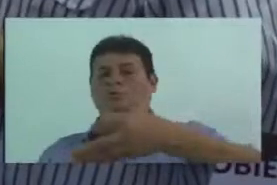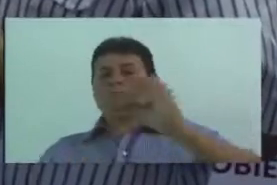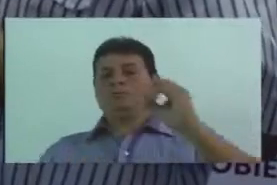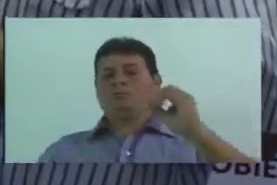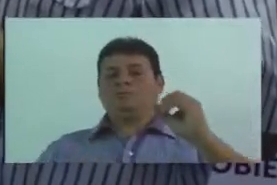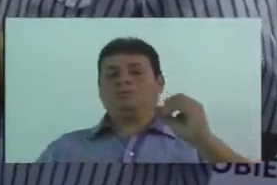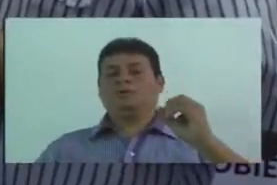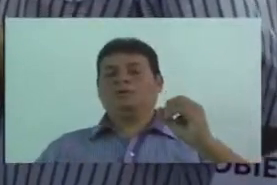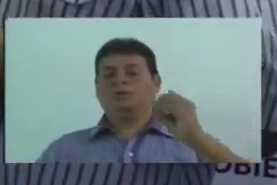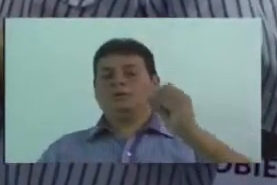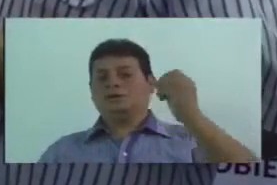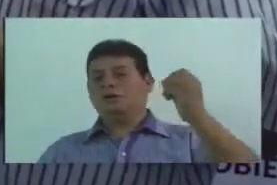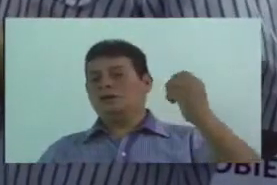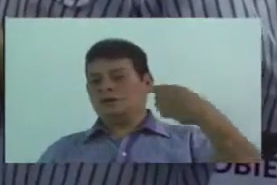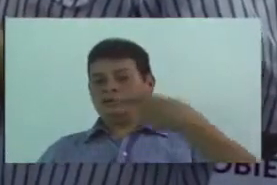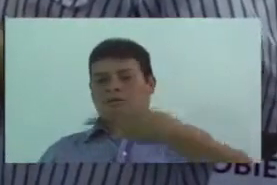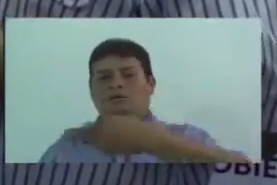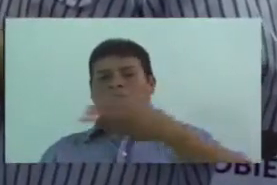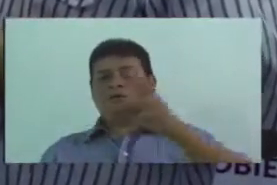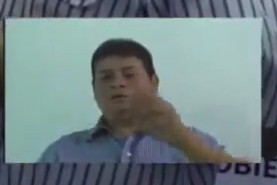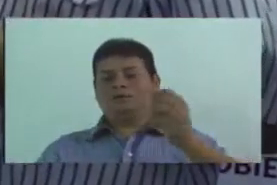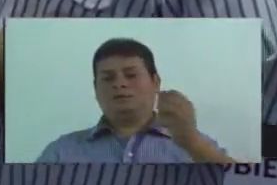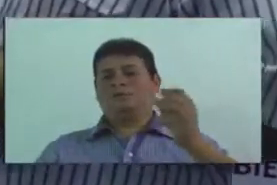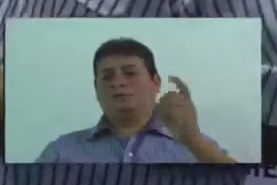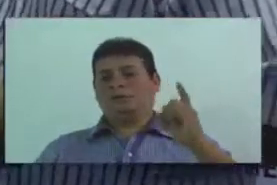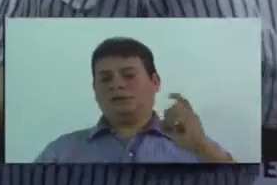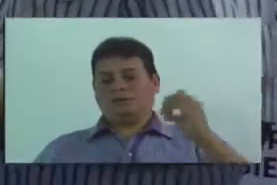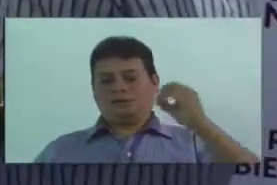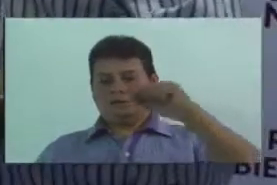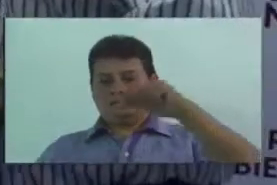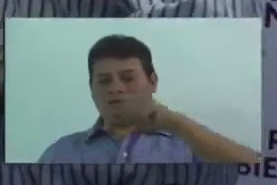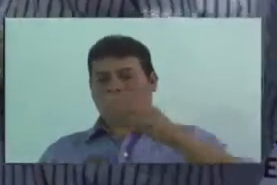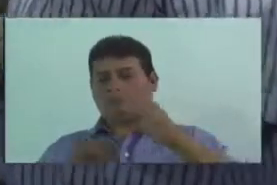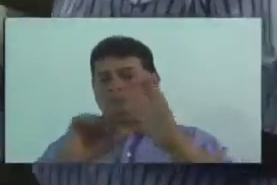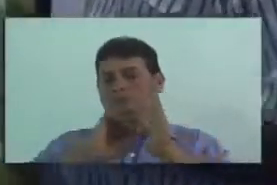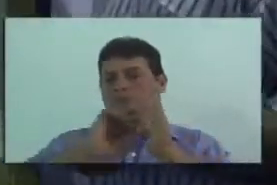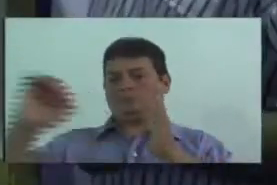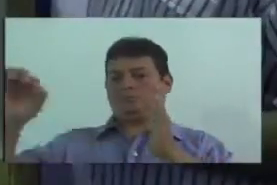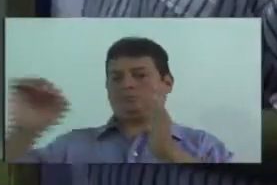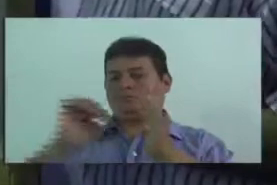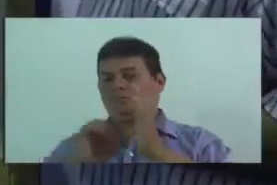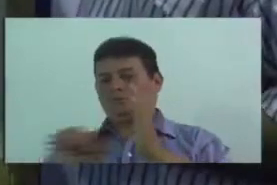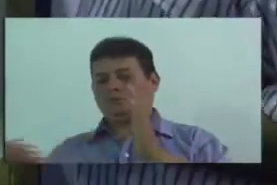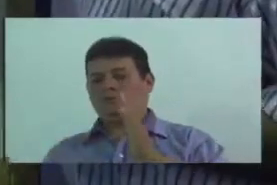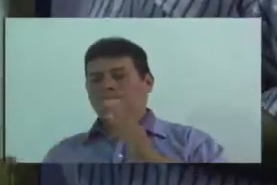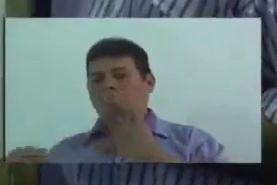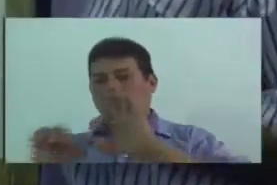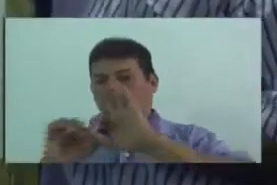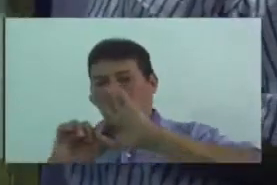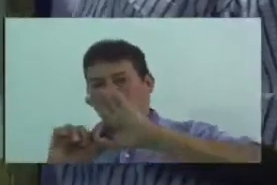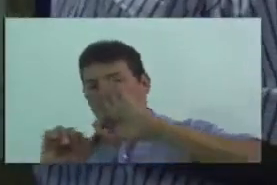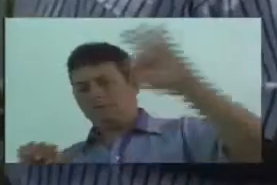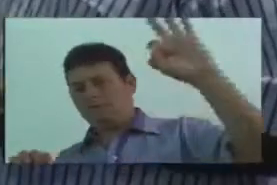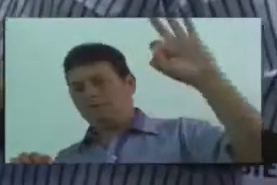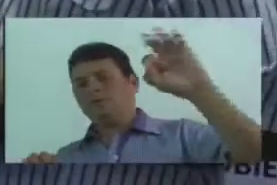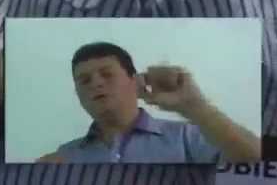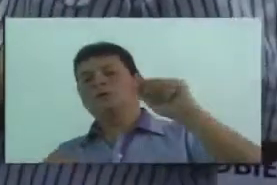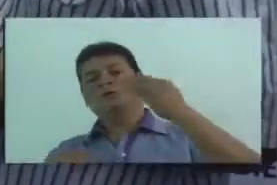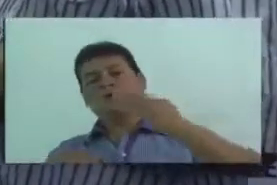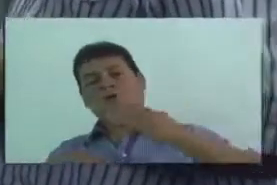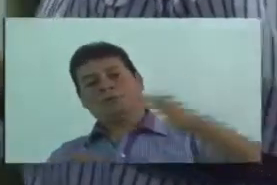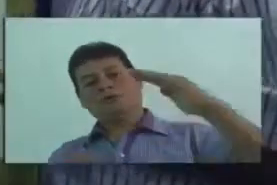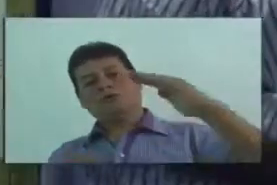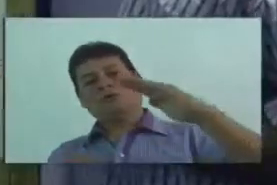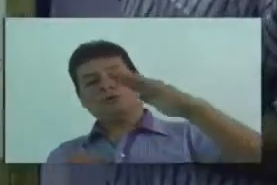decimos que es un ángulo recto cuando mide 90 grados. Ahora, cuando la abertura, como en este caso, es menor que un